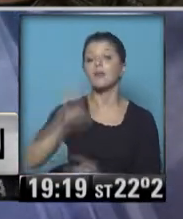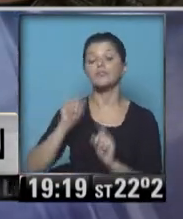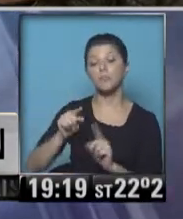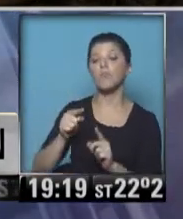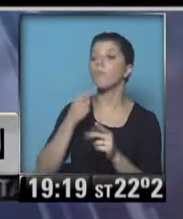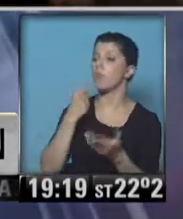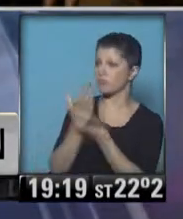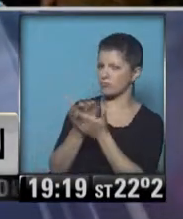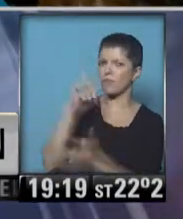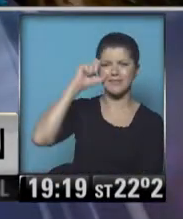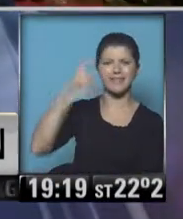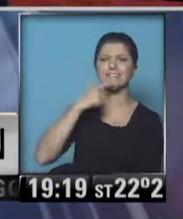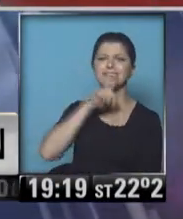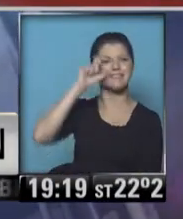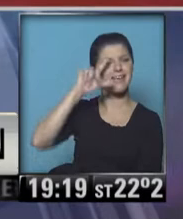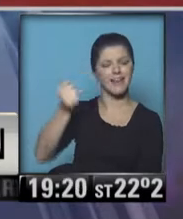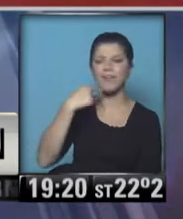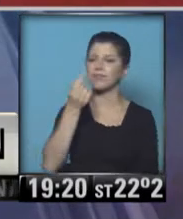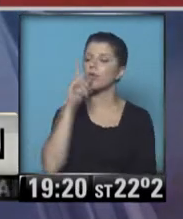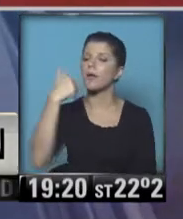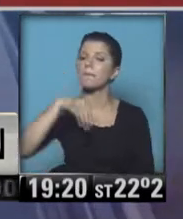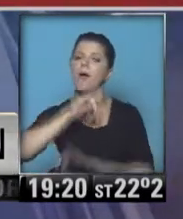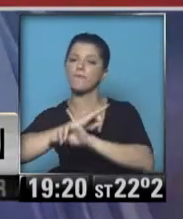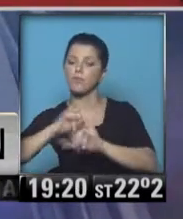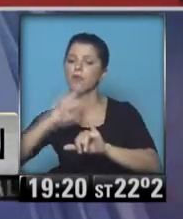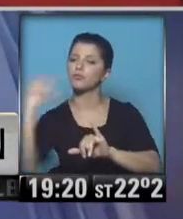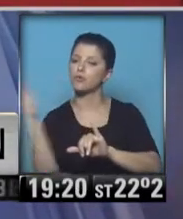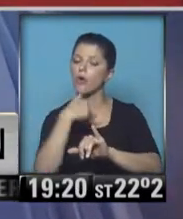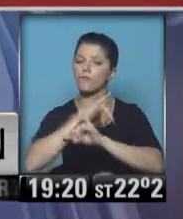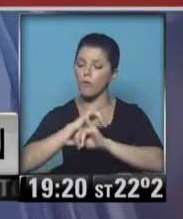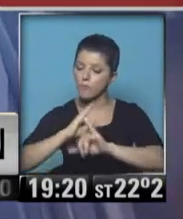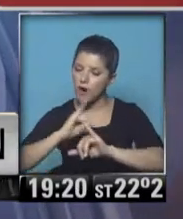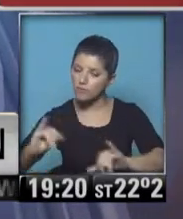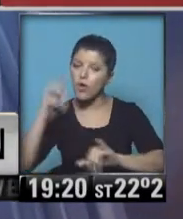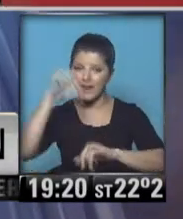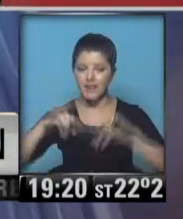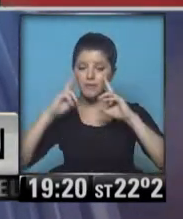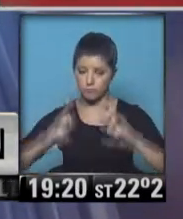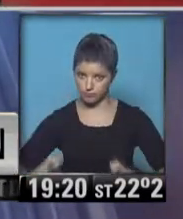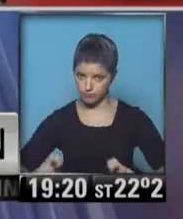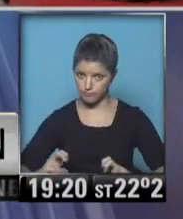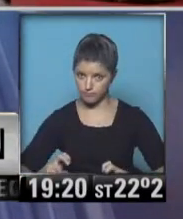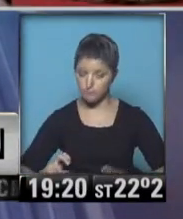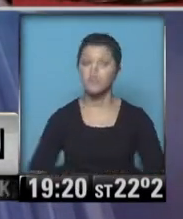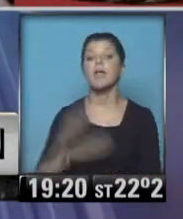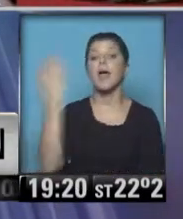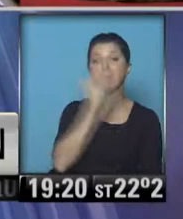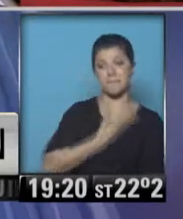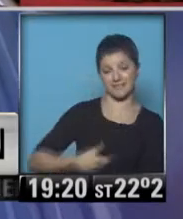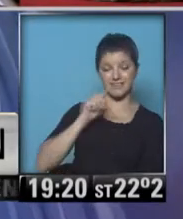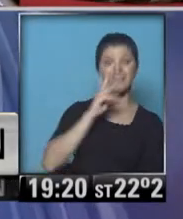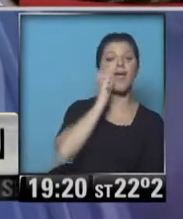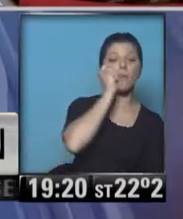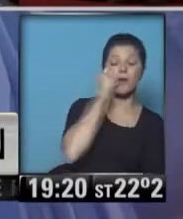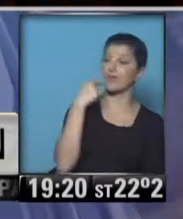por parte de Estela de Carlotto se basó en que anuncia todo lo que va pasando en este expediente. La presidenta de Abuelas recordó